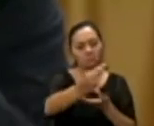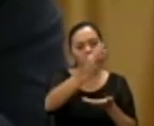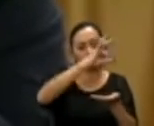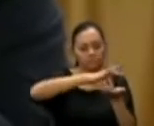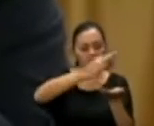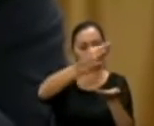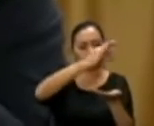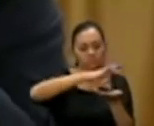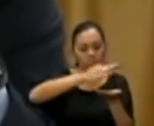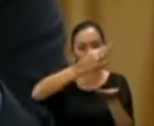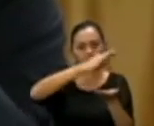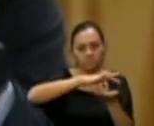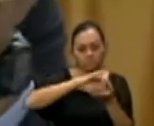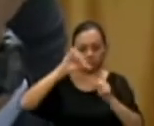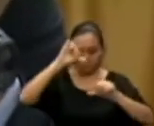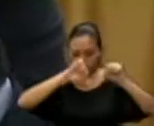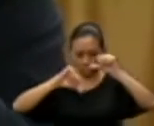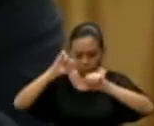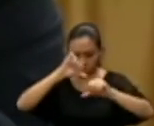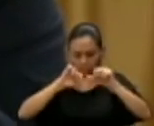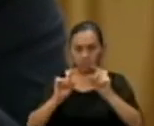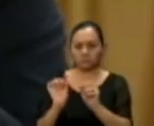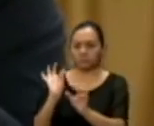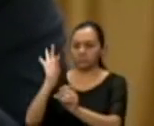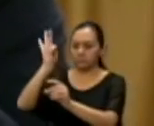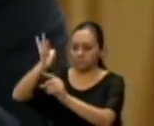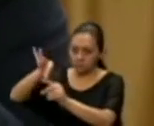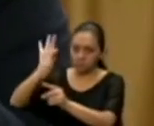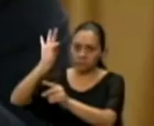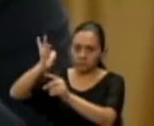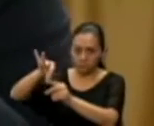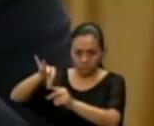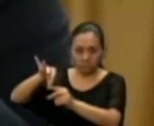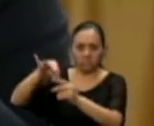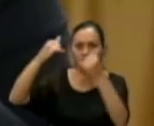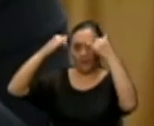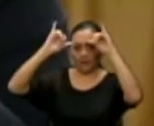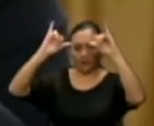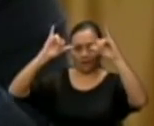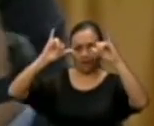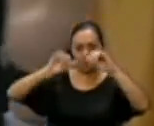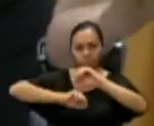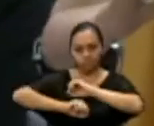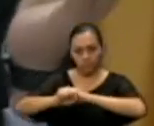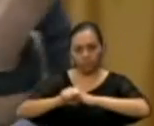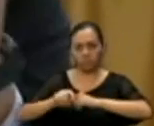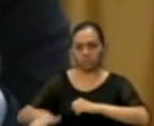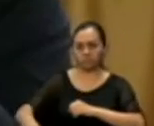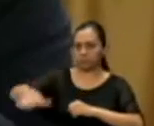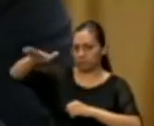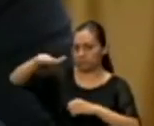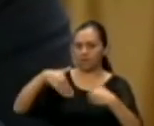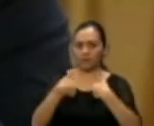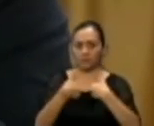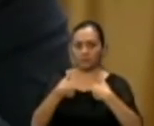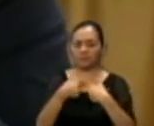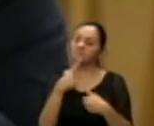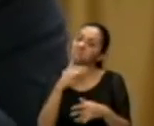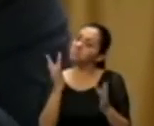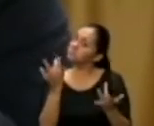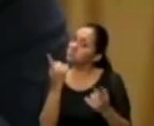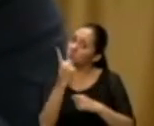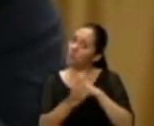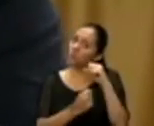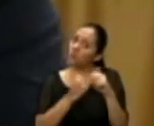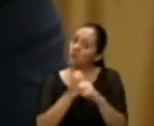las diferentes vacas en los diferentes territorios del país esperamos que sea un año creo que es muy poco pero al